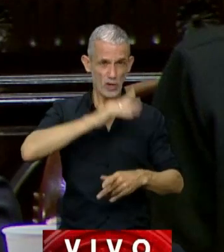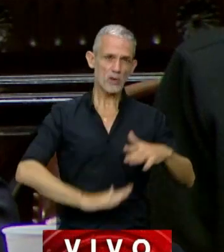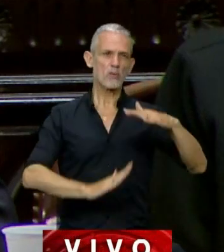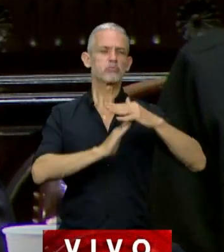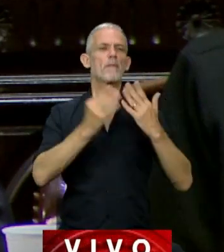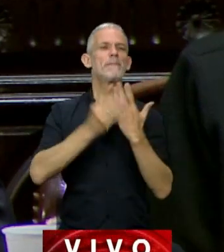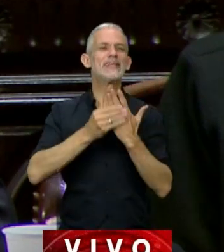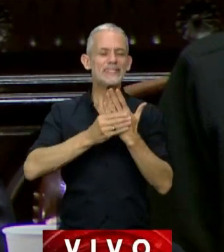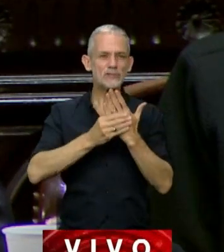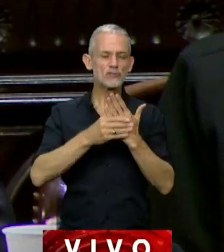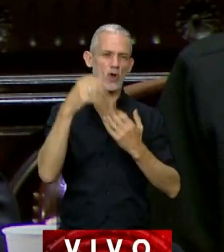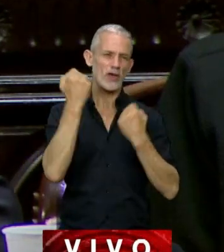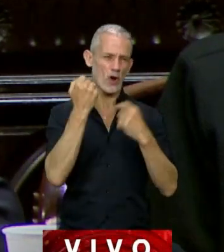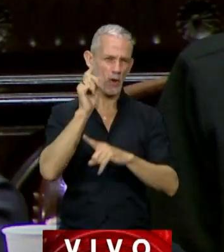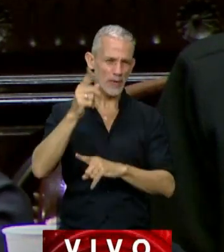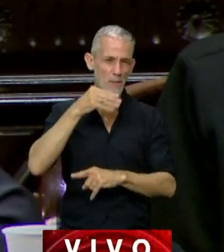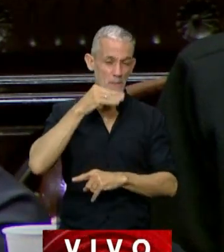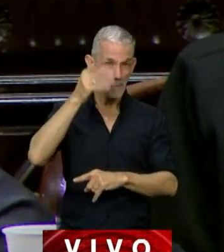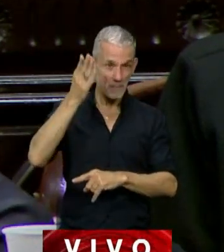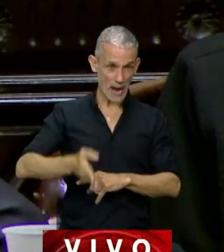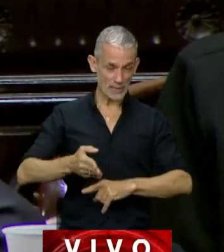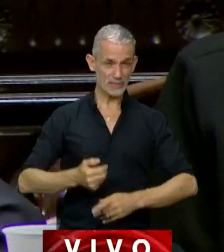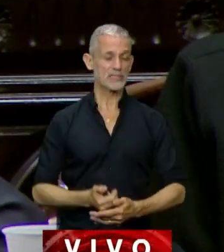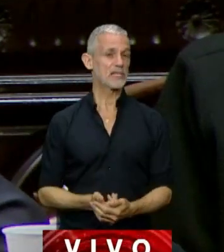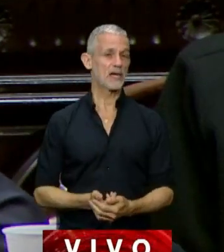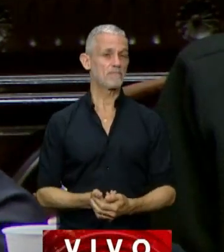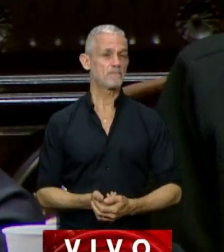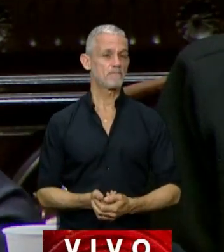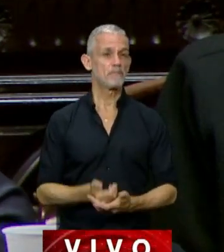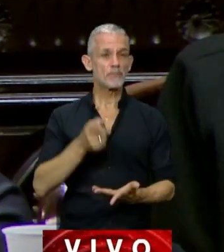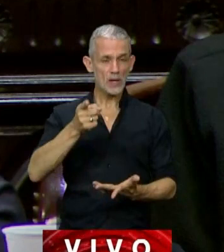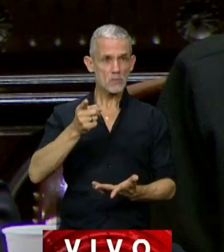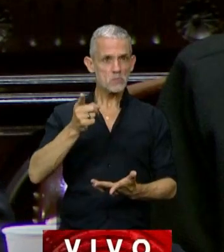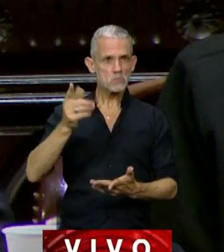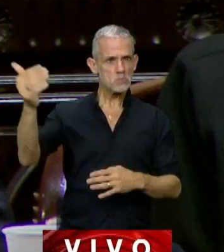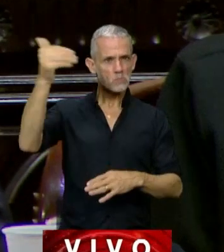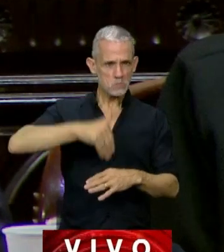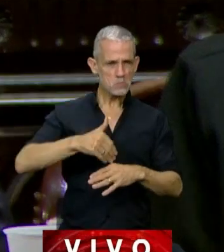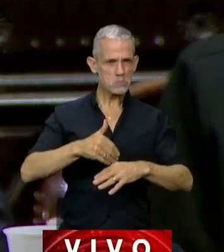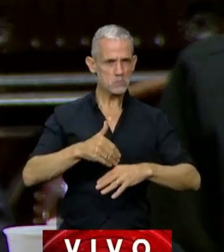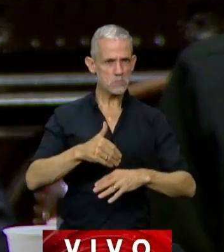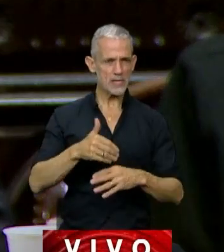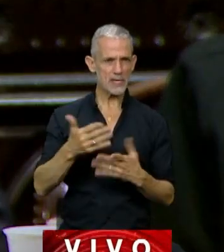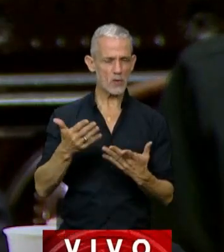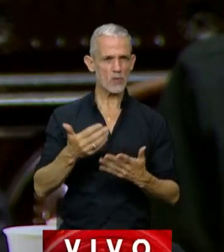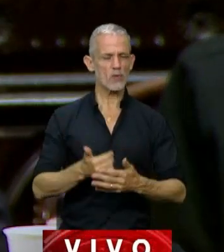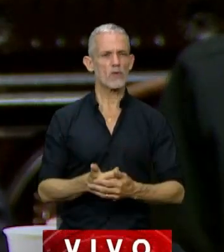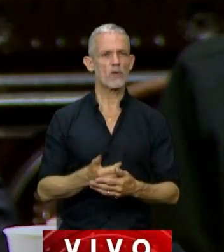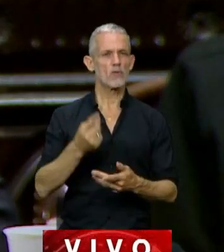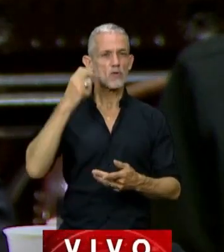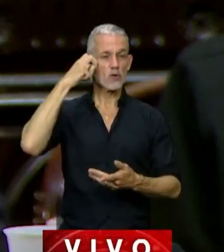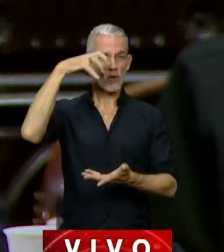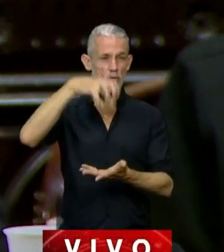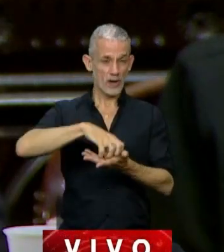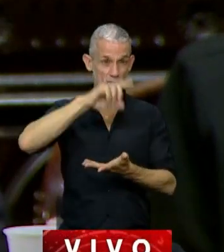del Ministro de Economía, que se llegaron hasta este